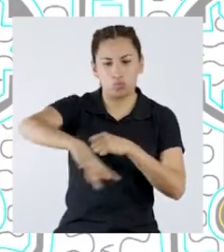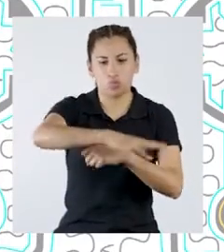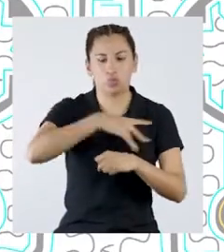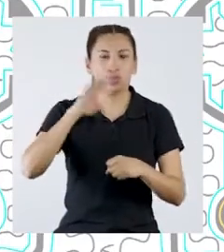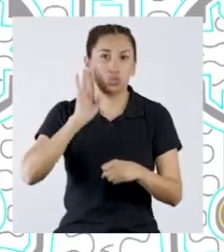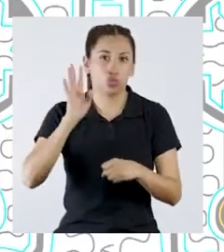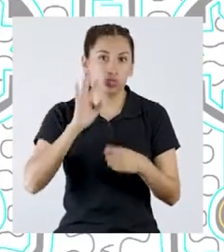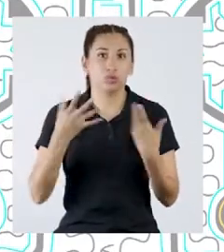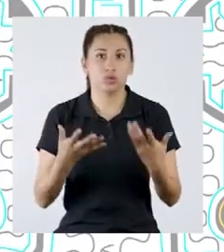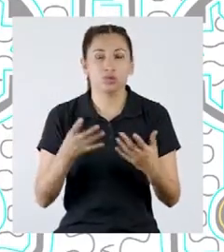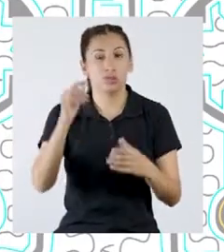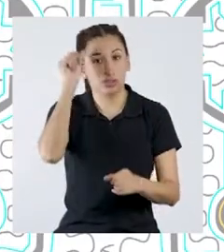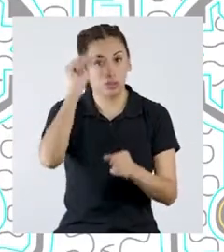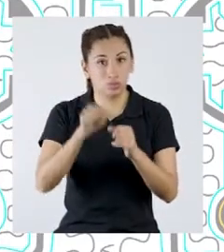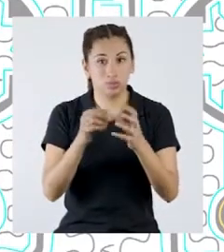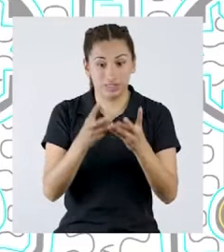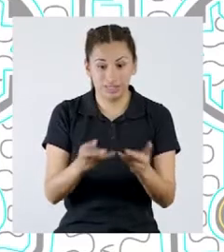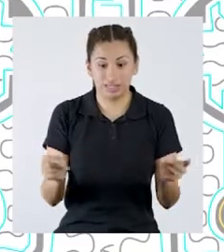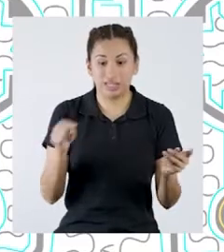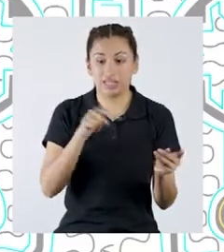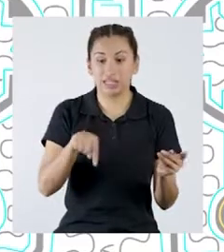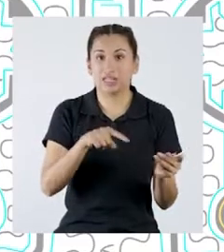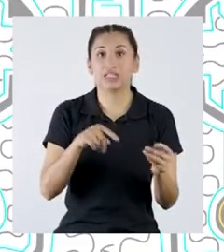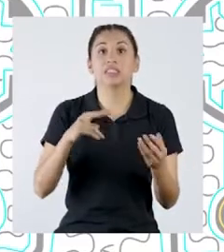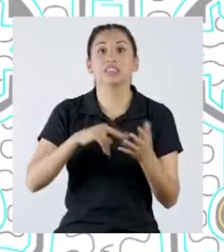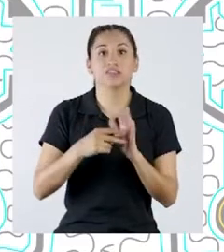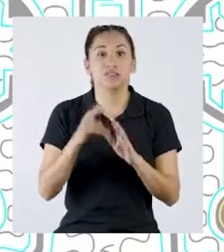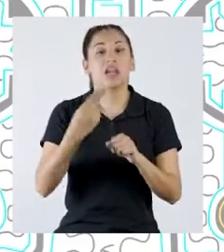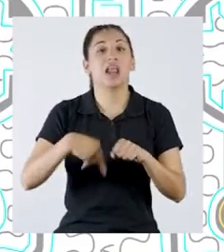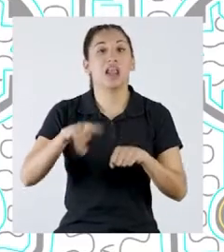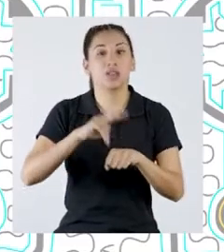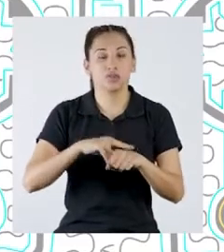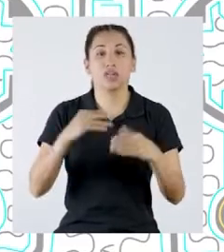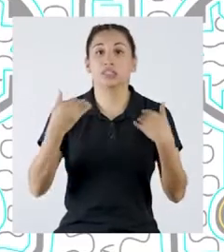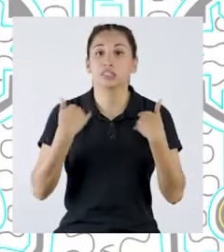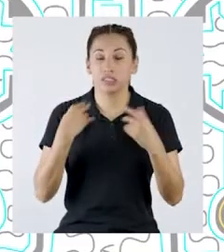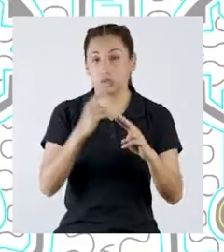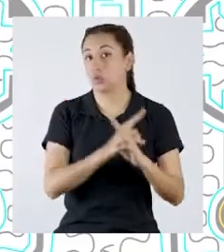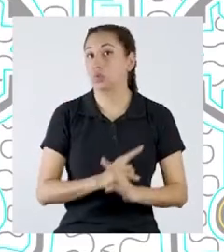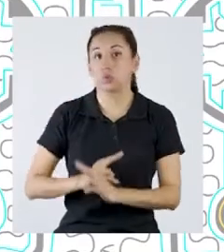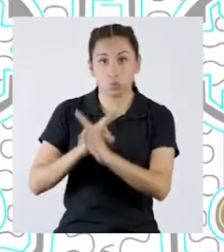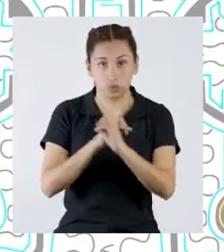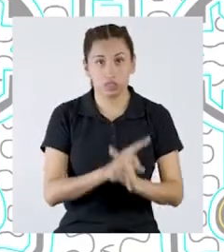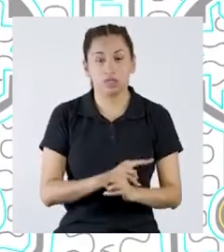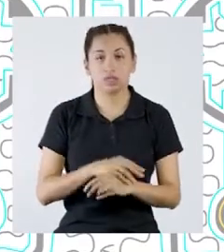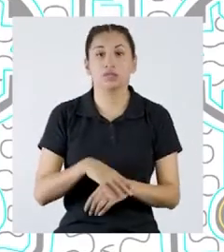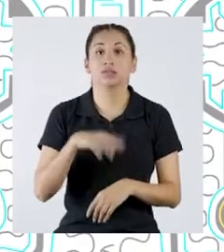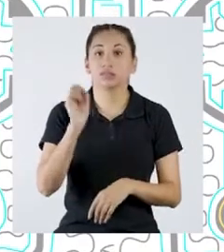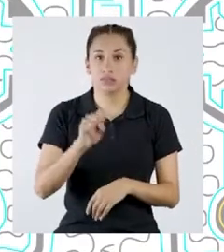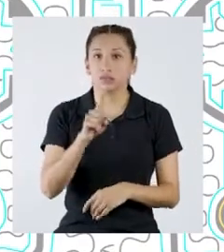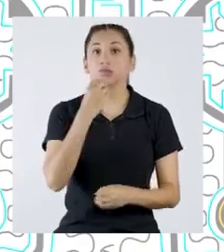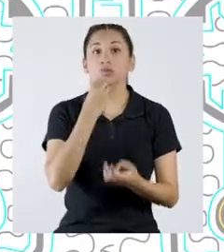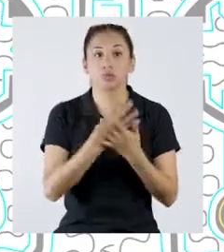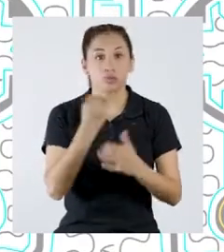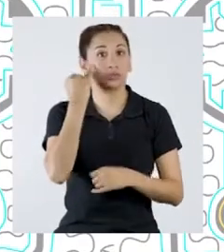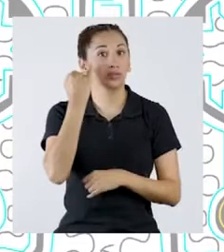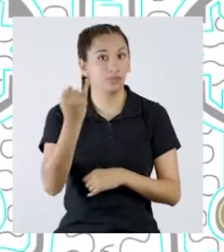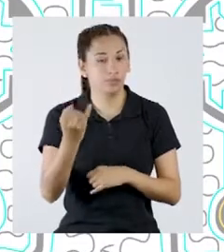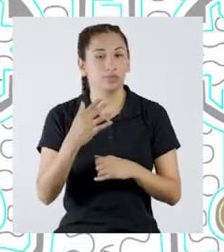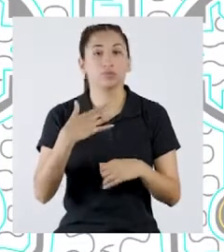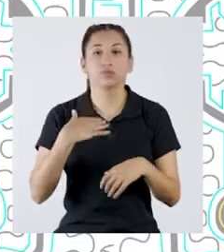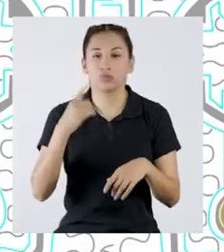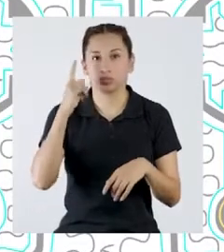suelo. Recuerden que el suelo es un recurso natural y debemos cuidarlo. Es una buena